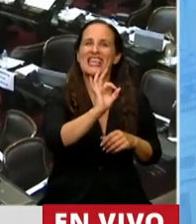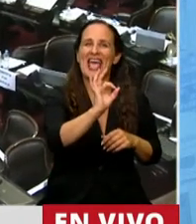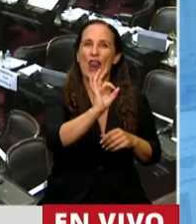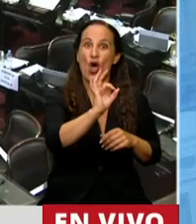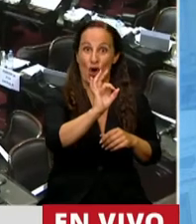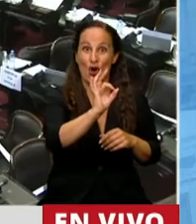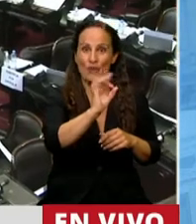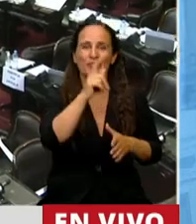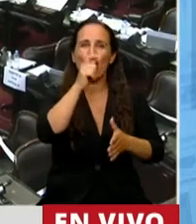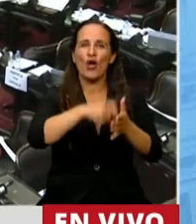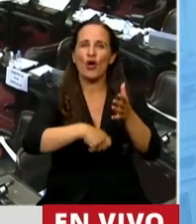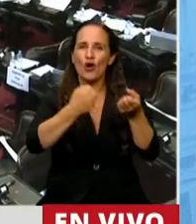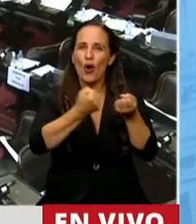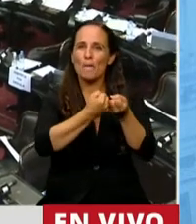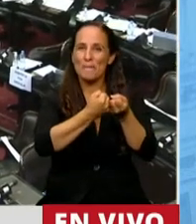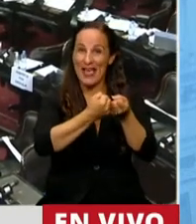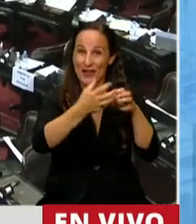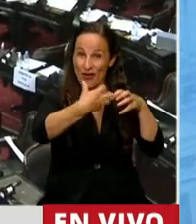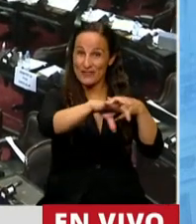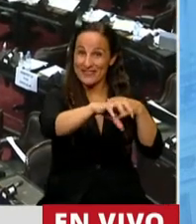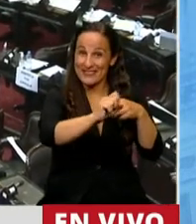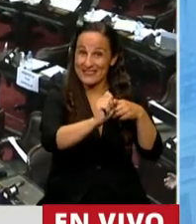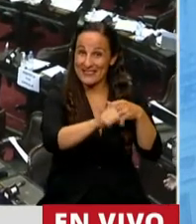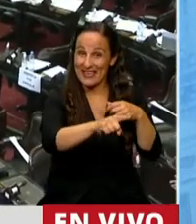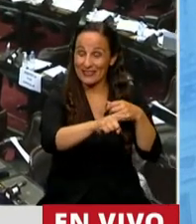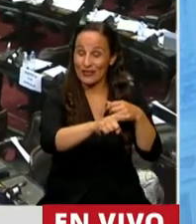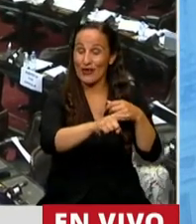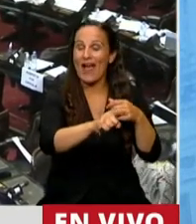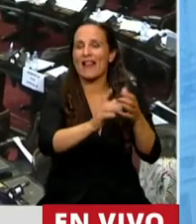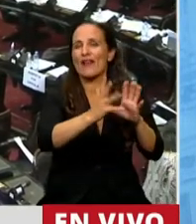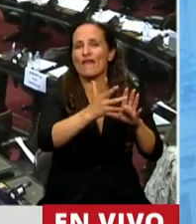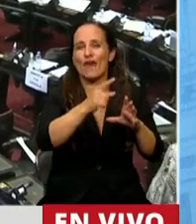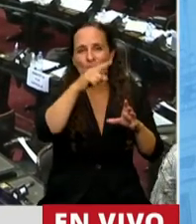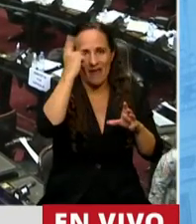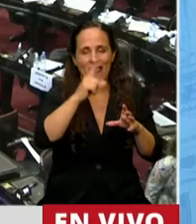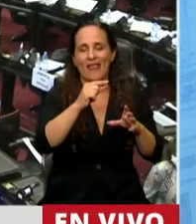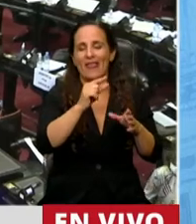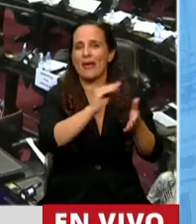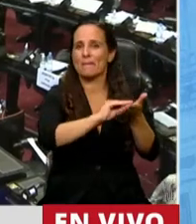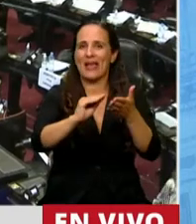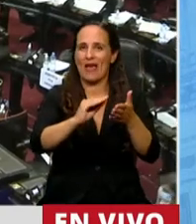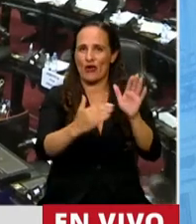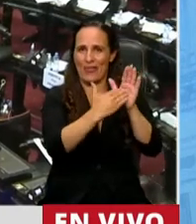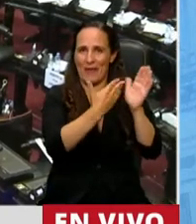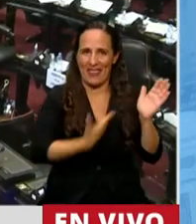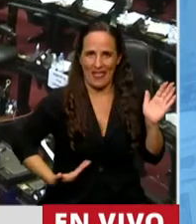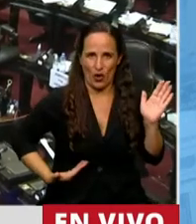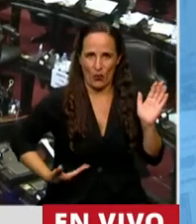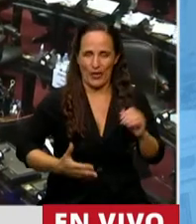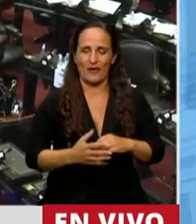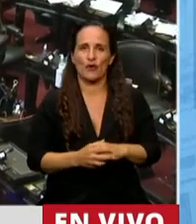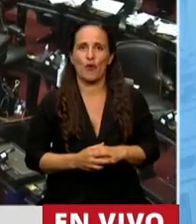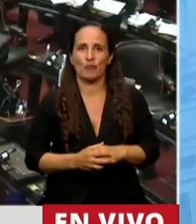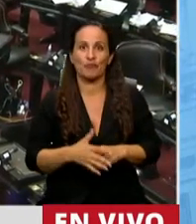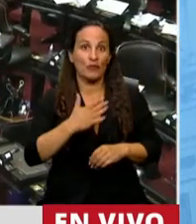del convenio colectivo sectorial del sistema nacional de empleo público como diputado fue